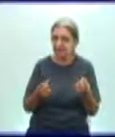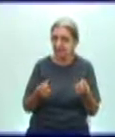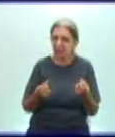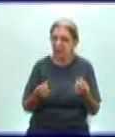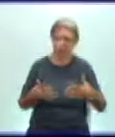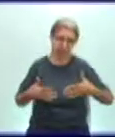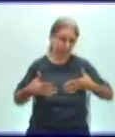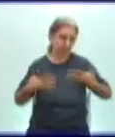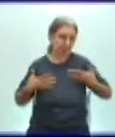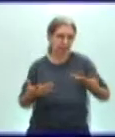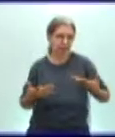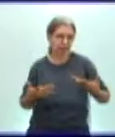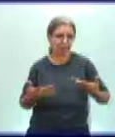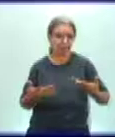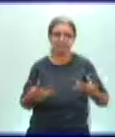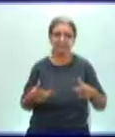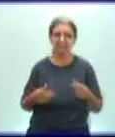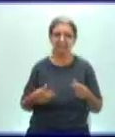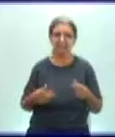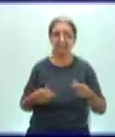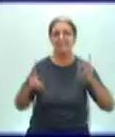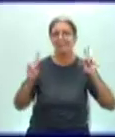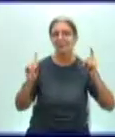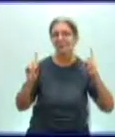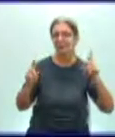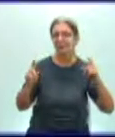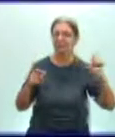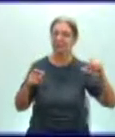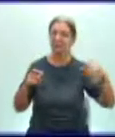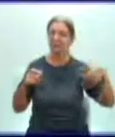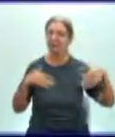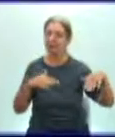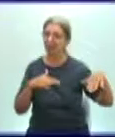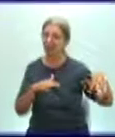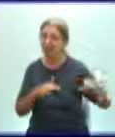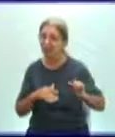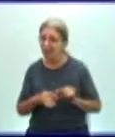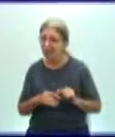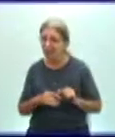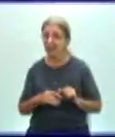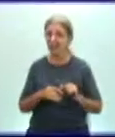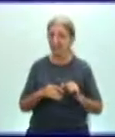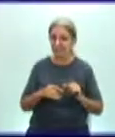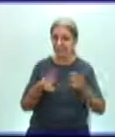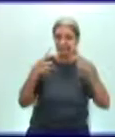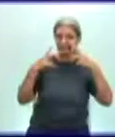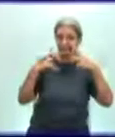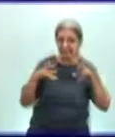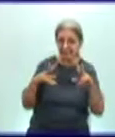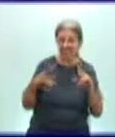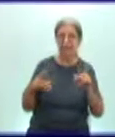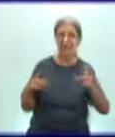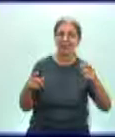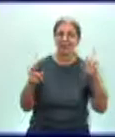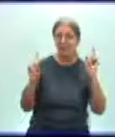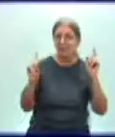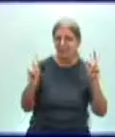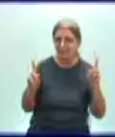autorrealización, la politiquería, los politiqueros que viven de la política y que no